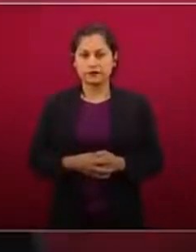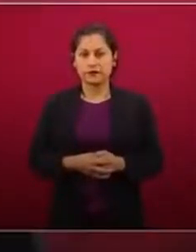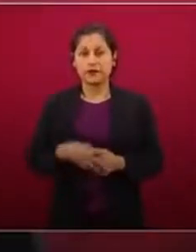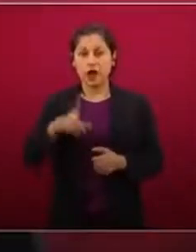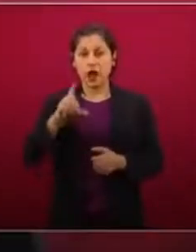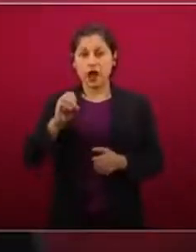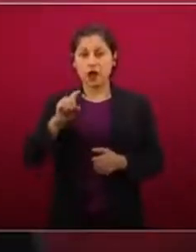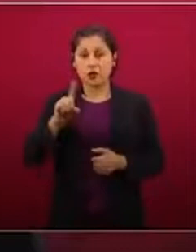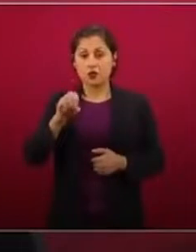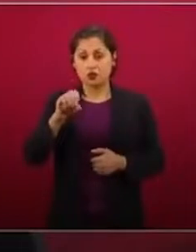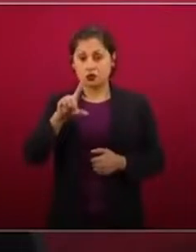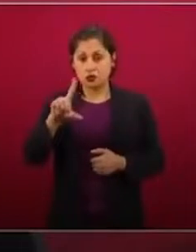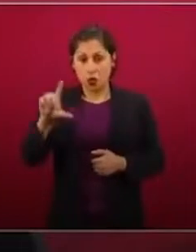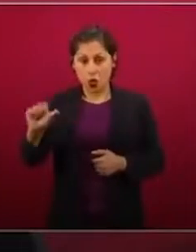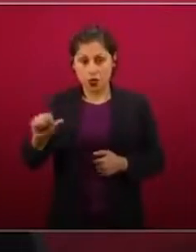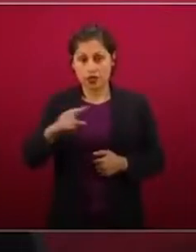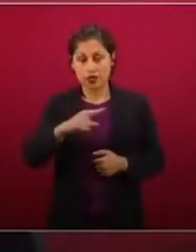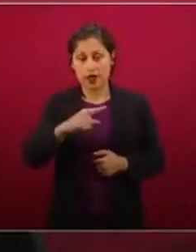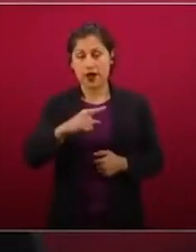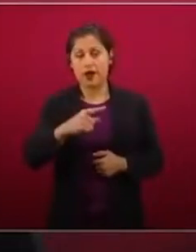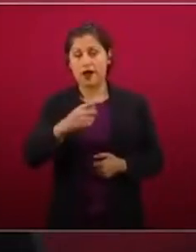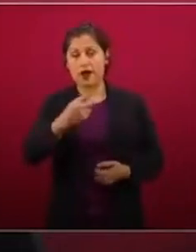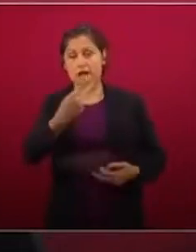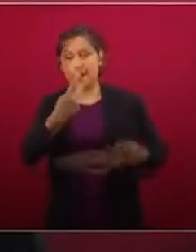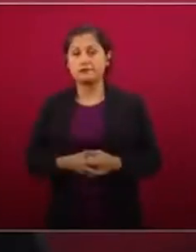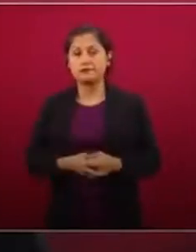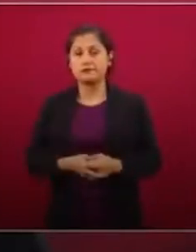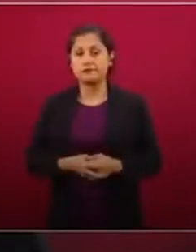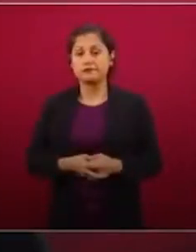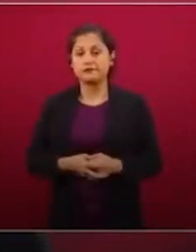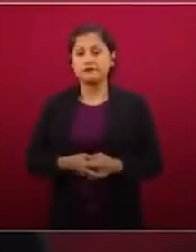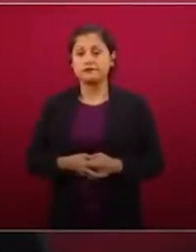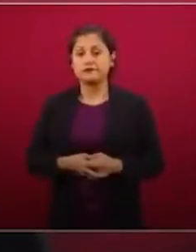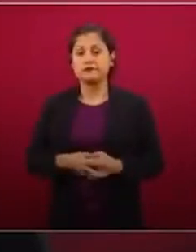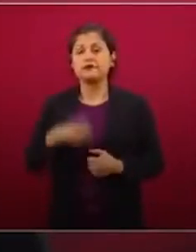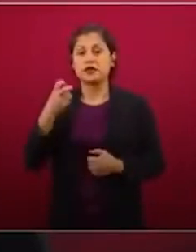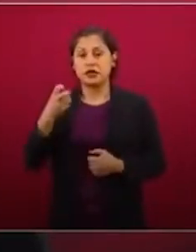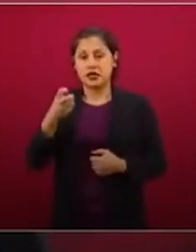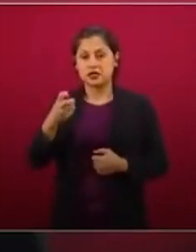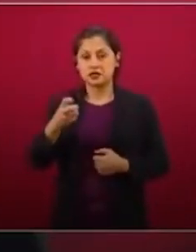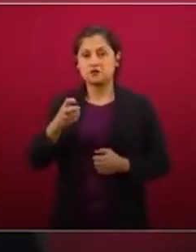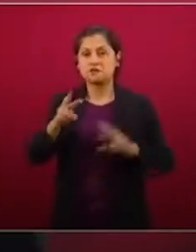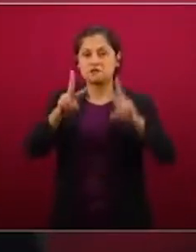Lozoya va a significar un acto de justicia,